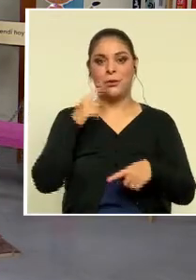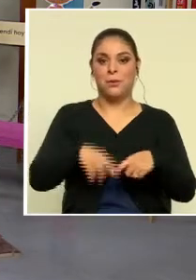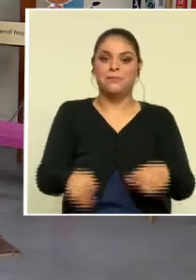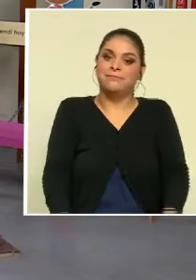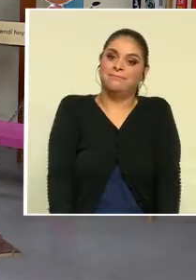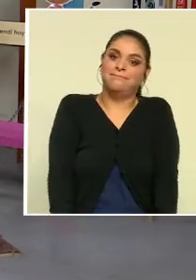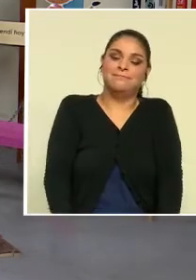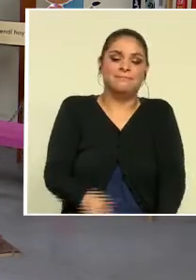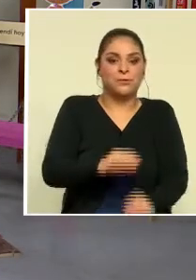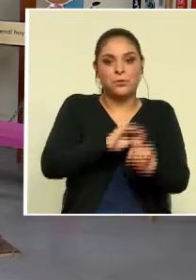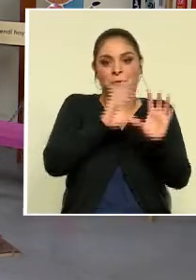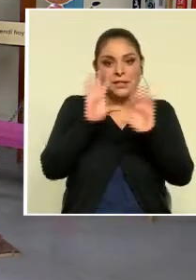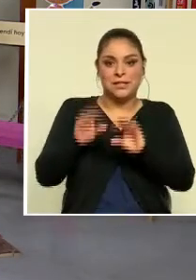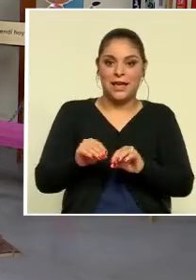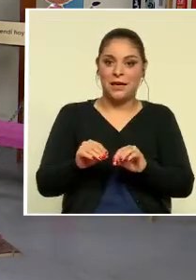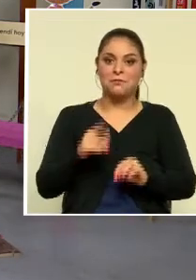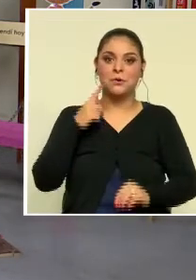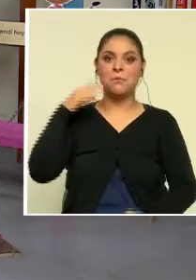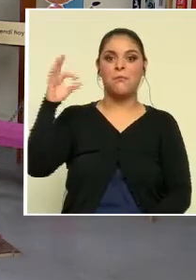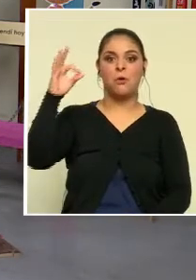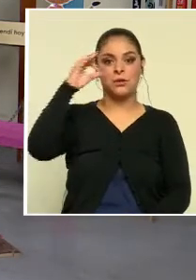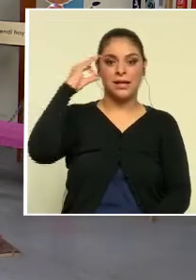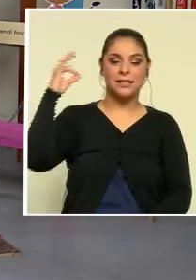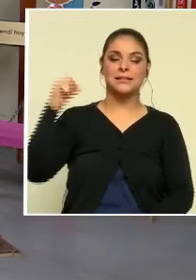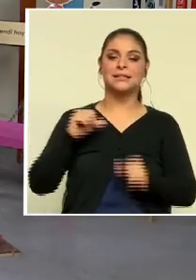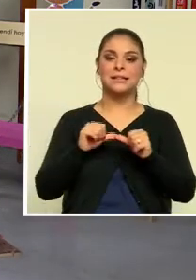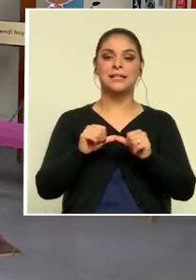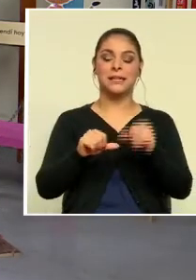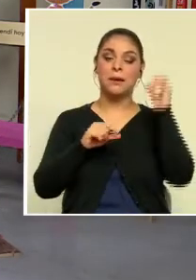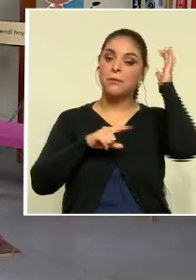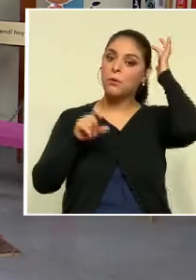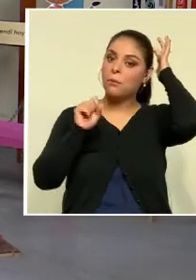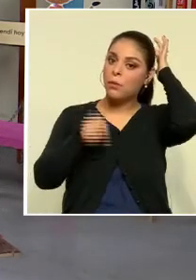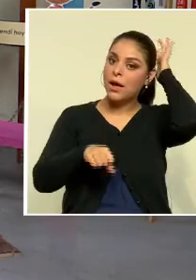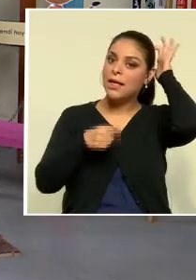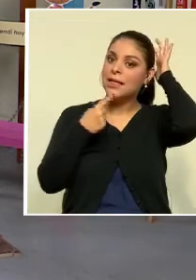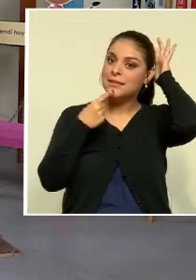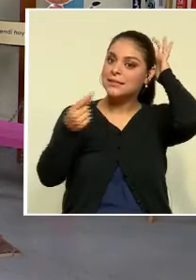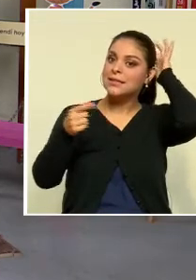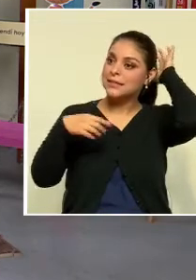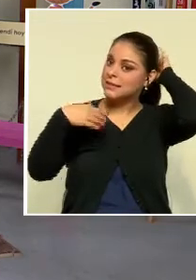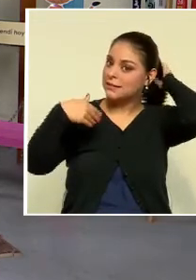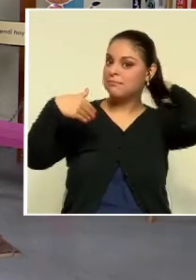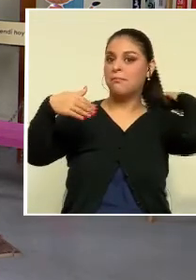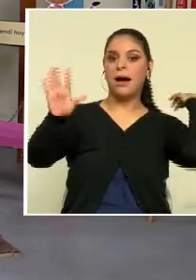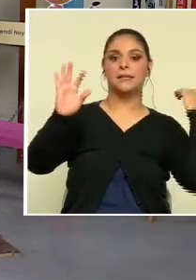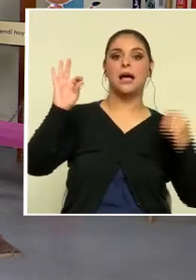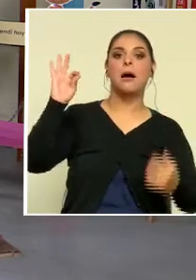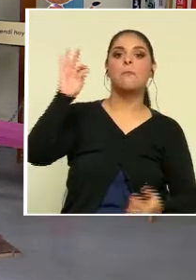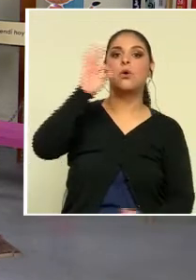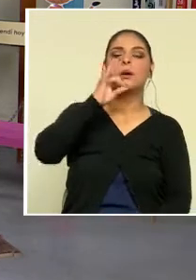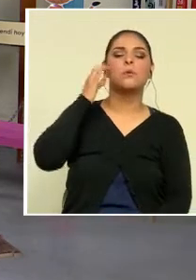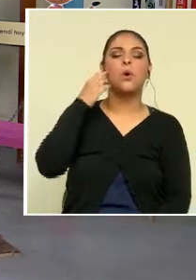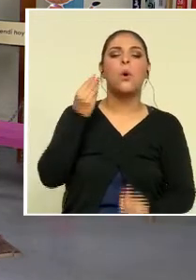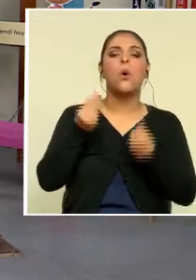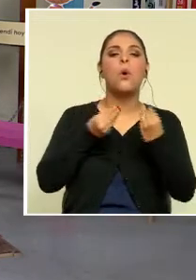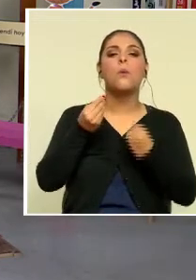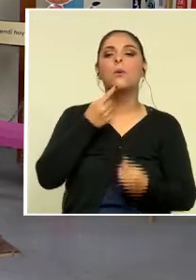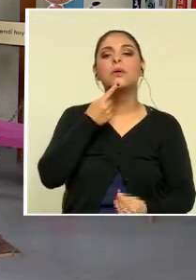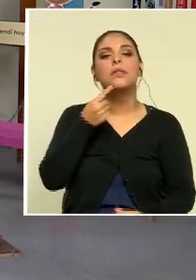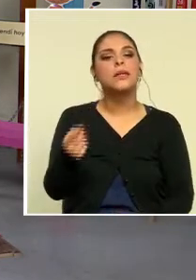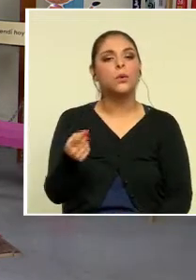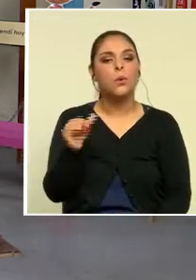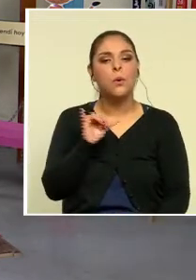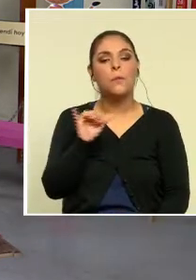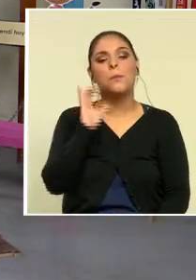así porque ella va a seguir por ahí por ahí pero le podemos decir que se vaya pero cómo se lo podríamos decir de una forma